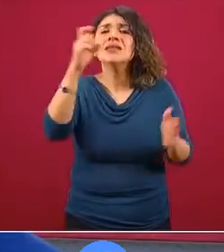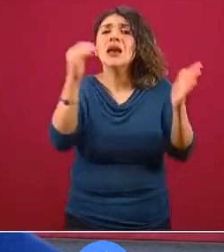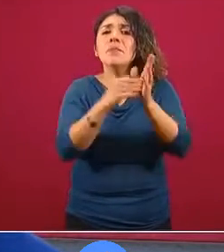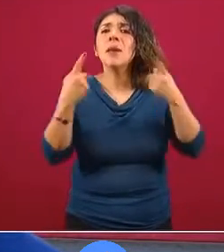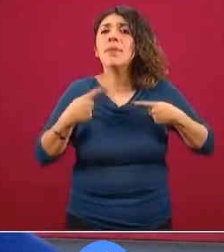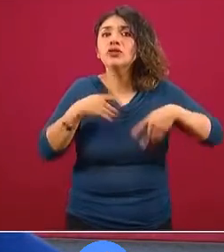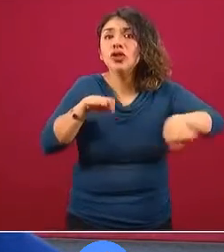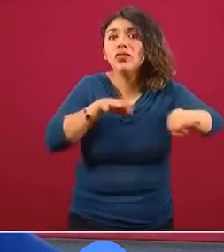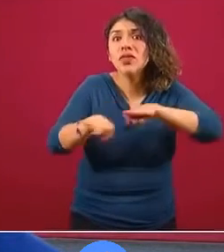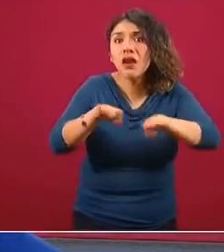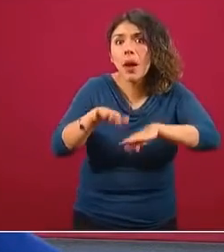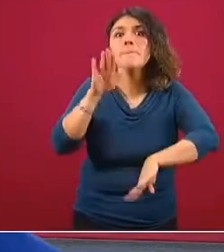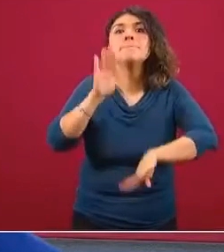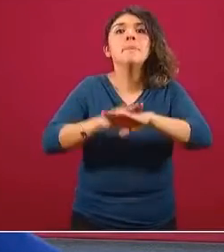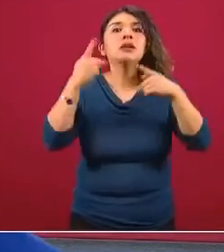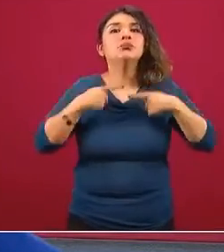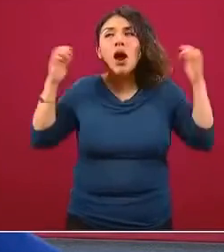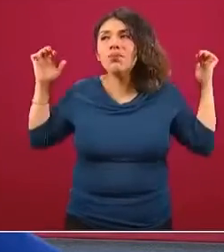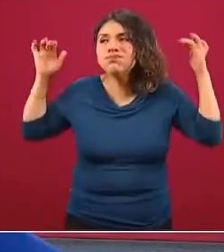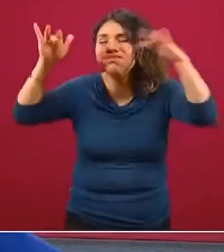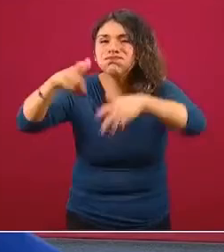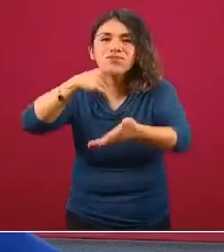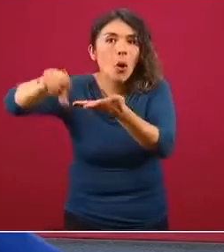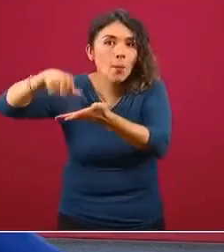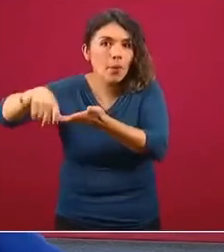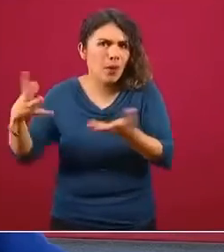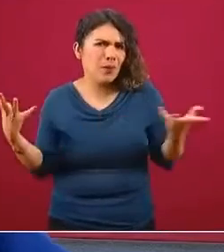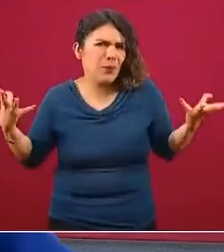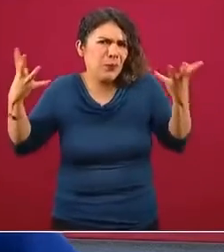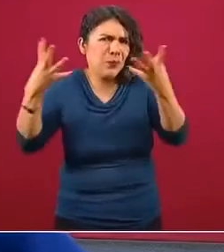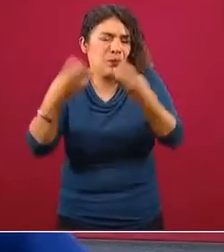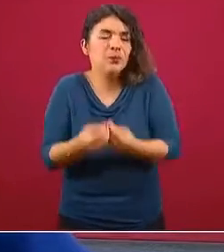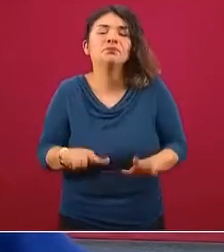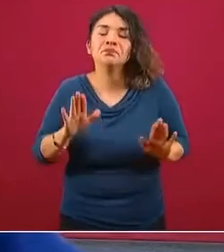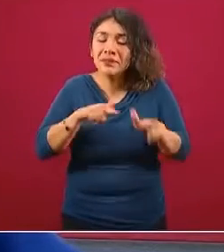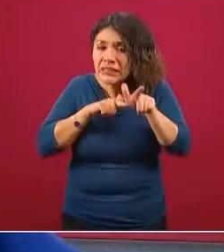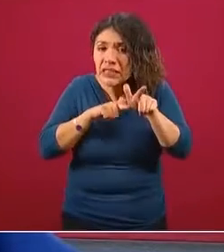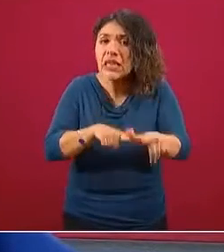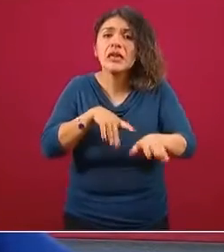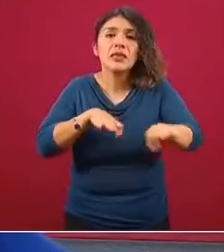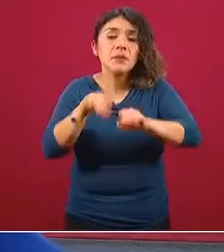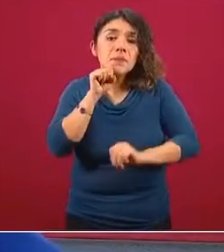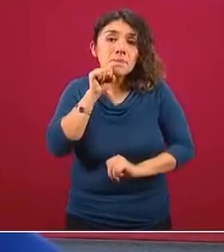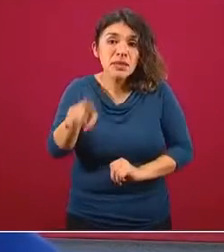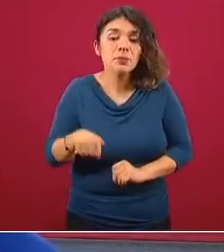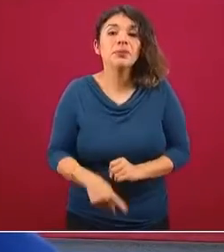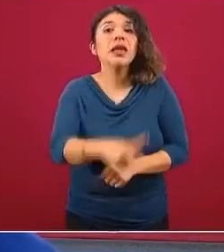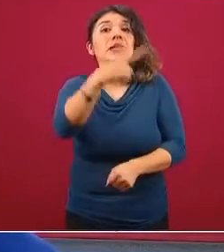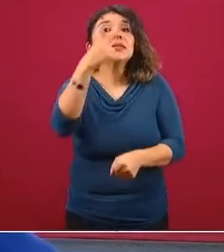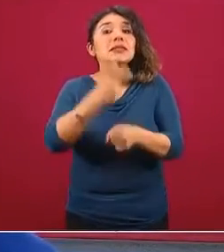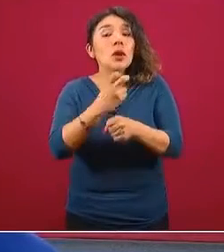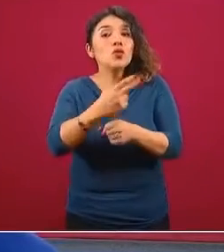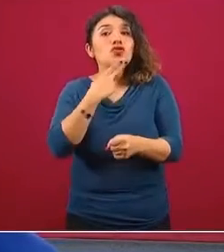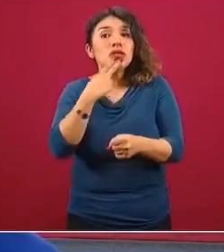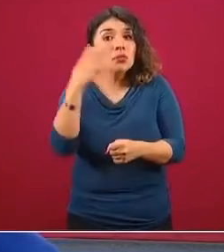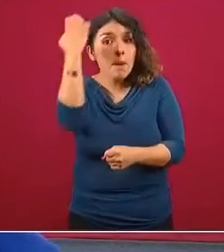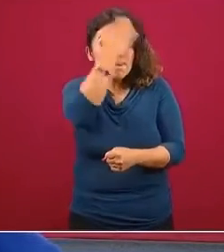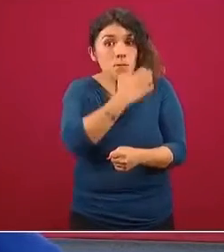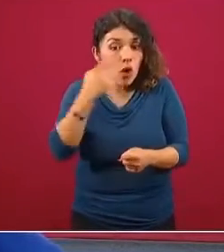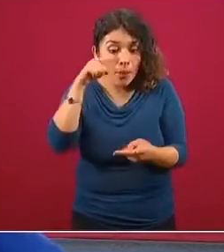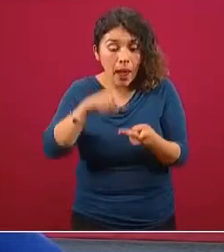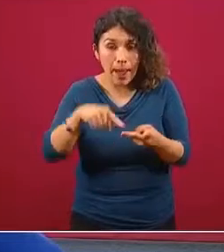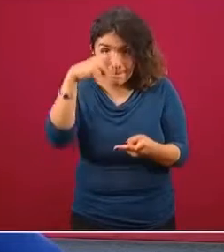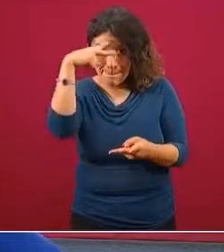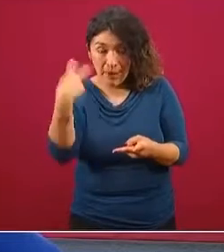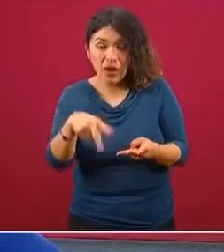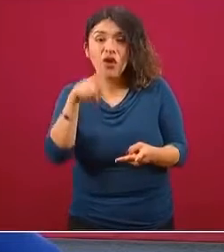trabajando ahí, más todos los visitantes. Bueno, se sigue usando. Segundo propósito de realizar pruebas en